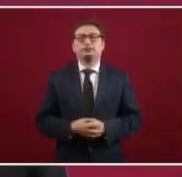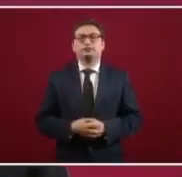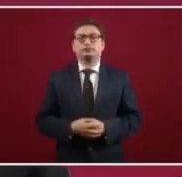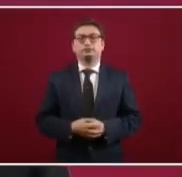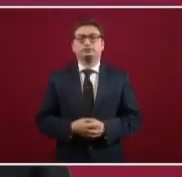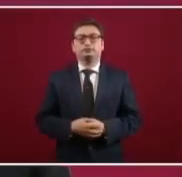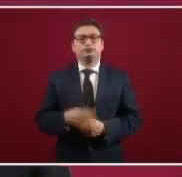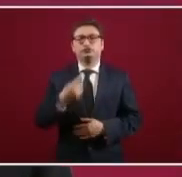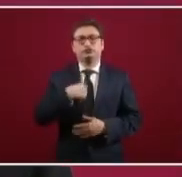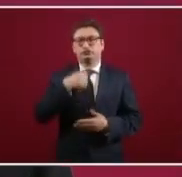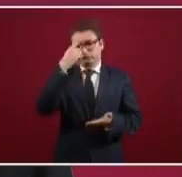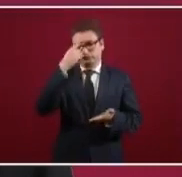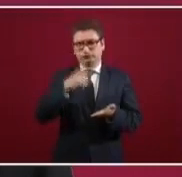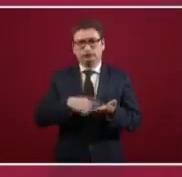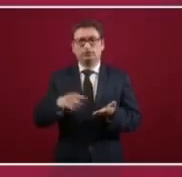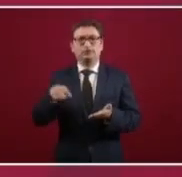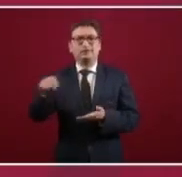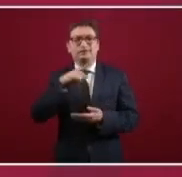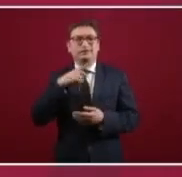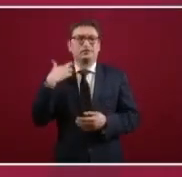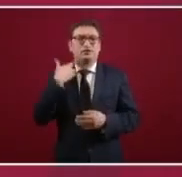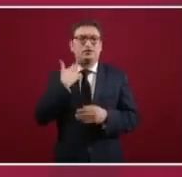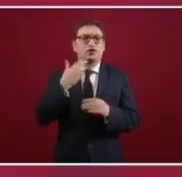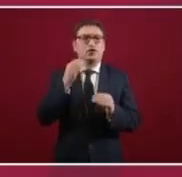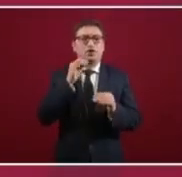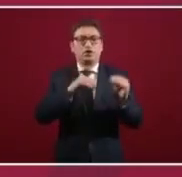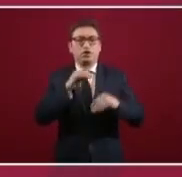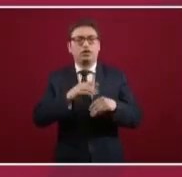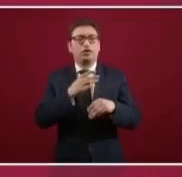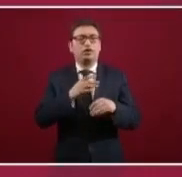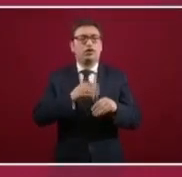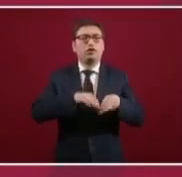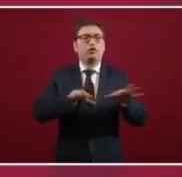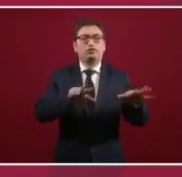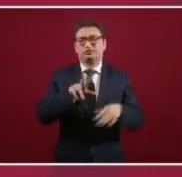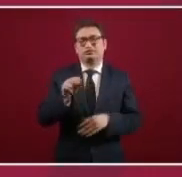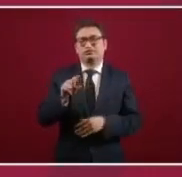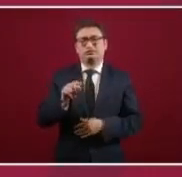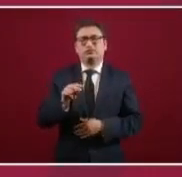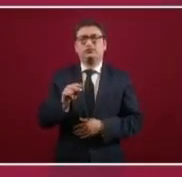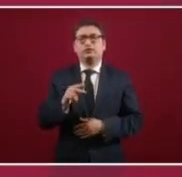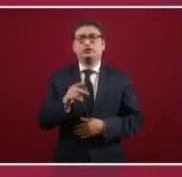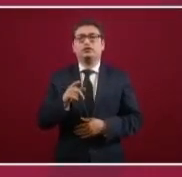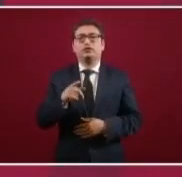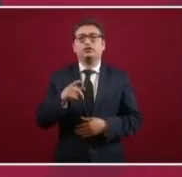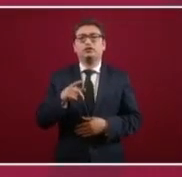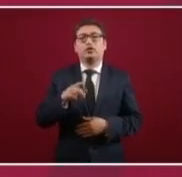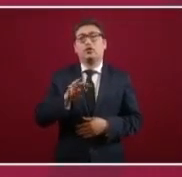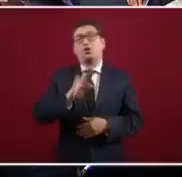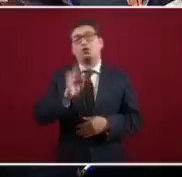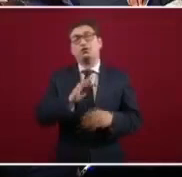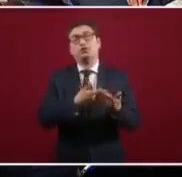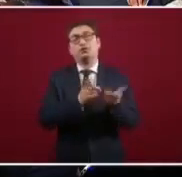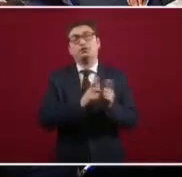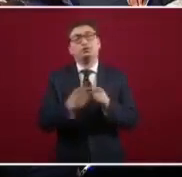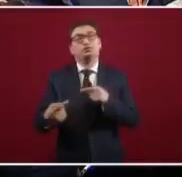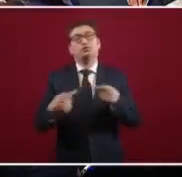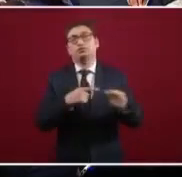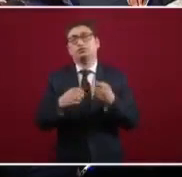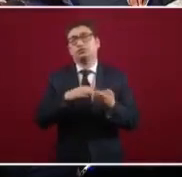no creo que sean bots al no ser que sean de nuestros enemigos